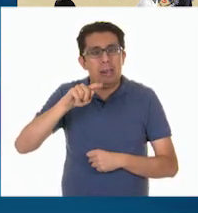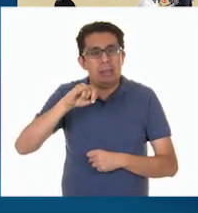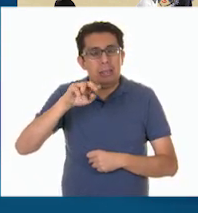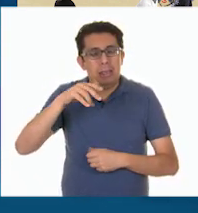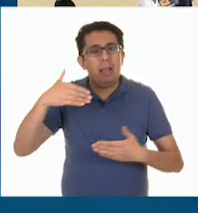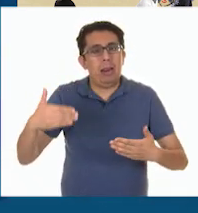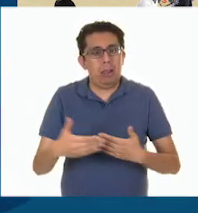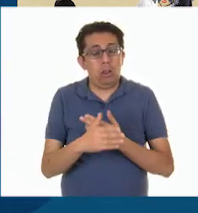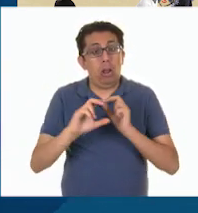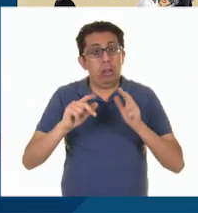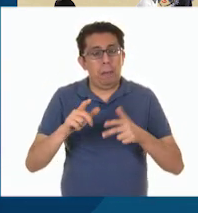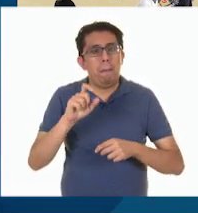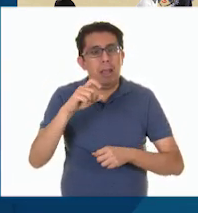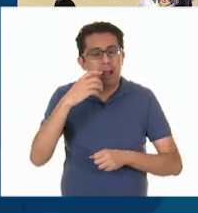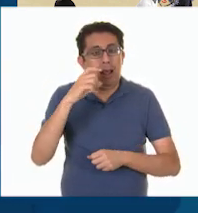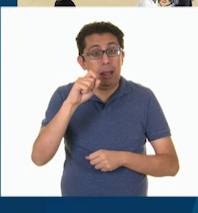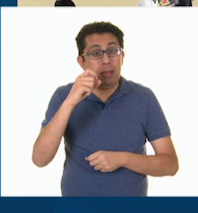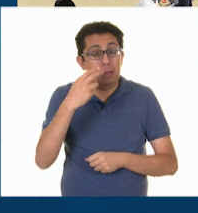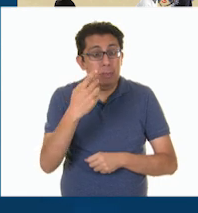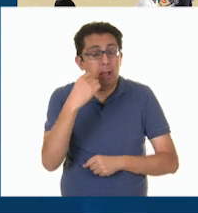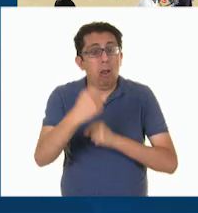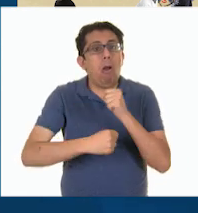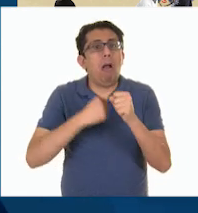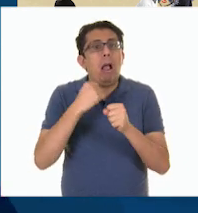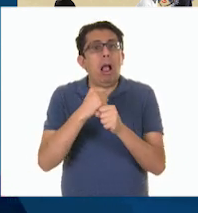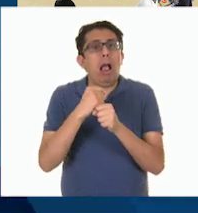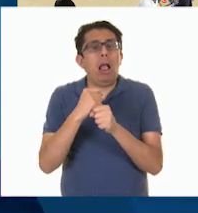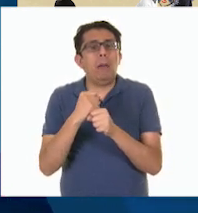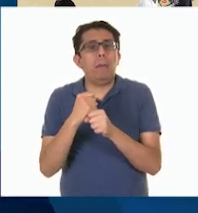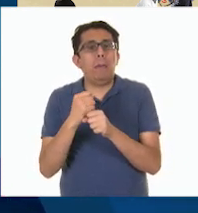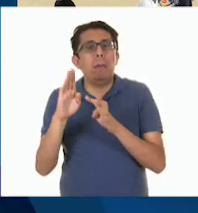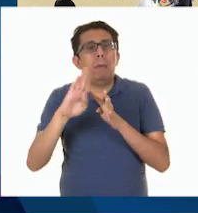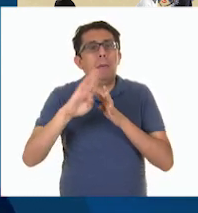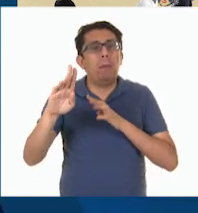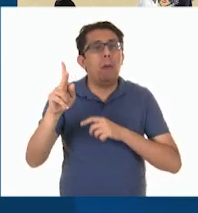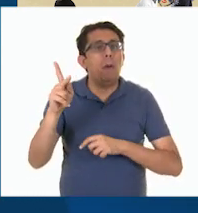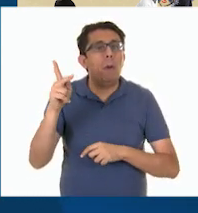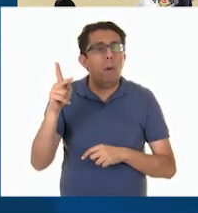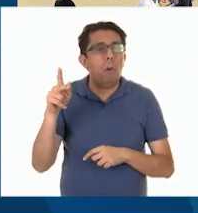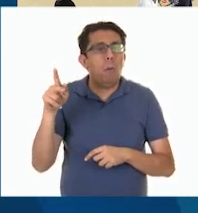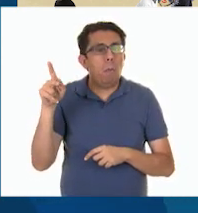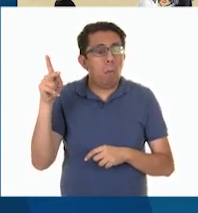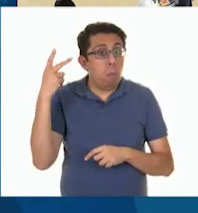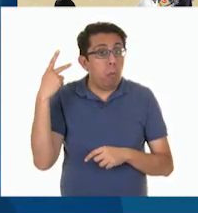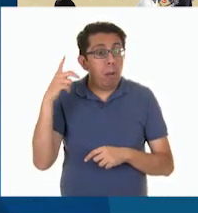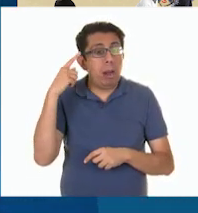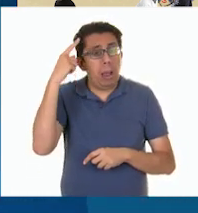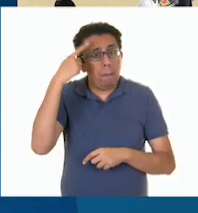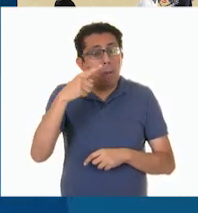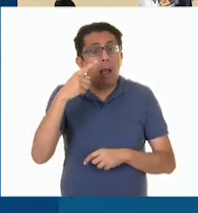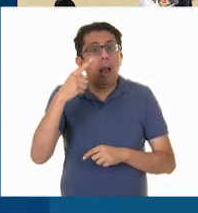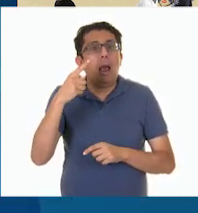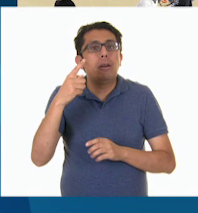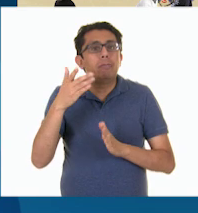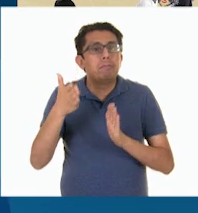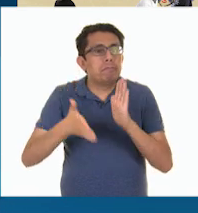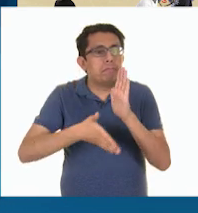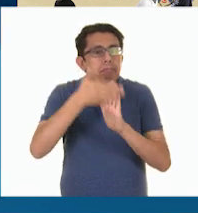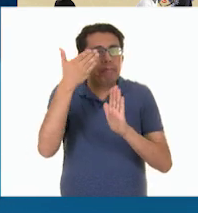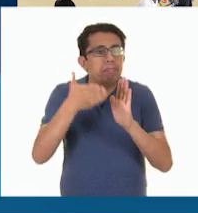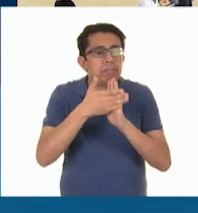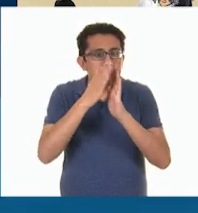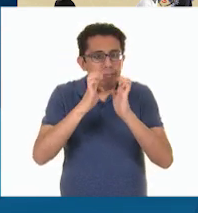de Huehuetán, migró solo a Puebla en diciembre de 2019 para trabajar en una construcción. Cuando salía de su